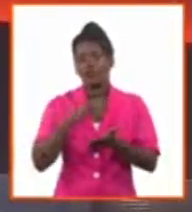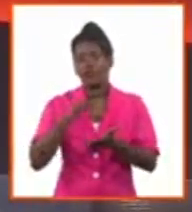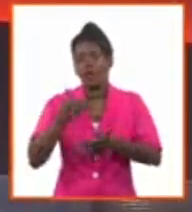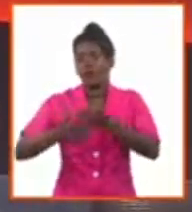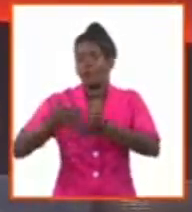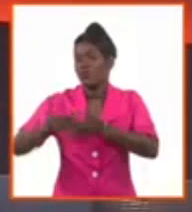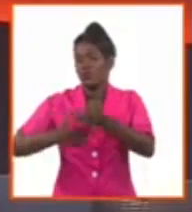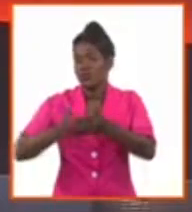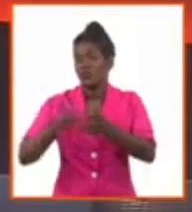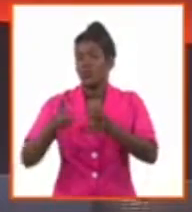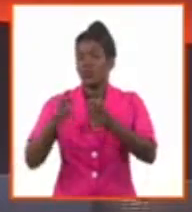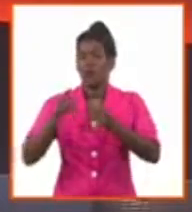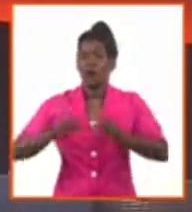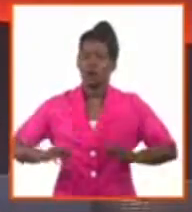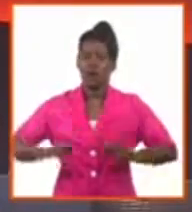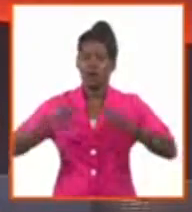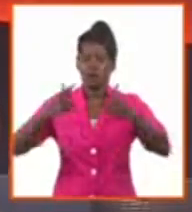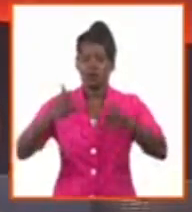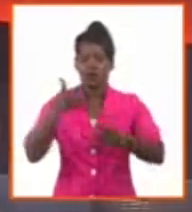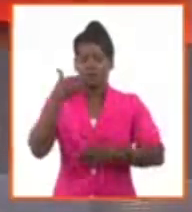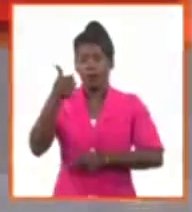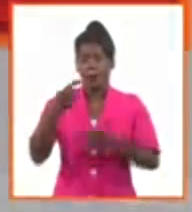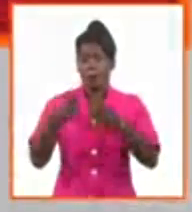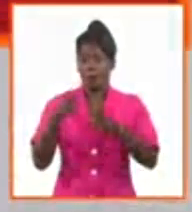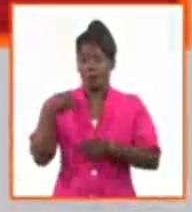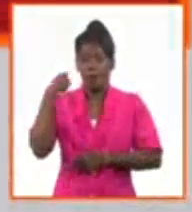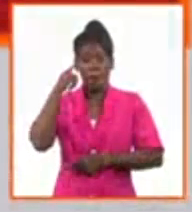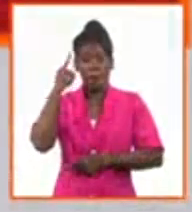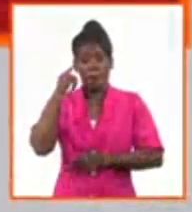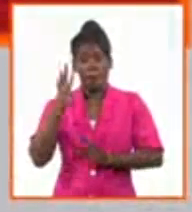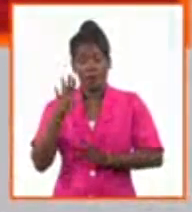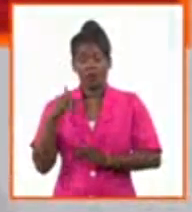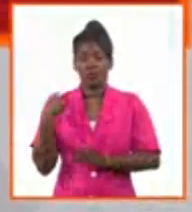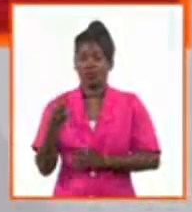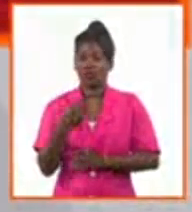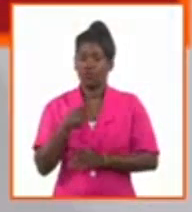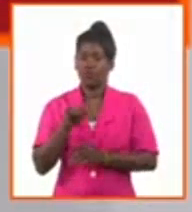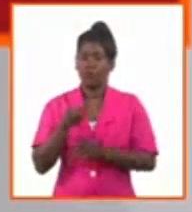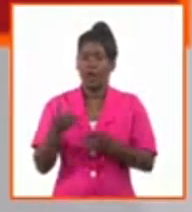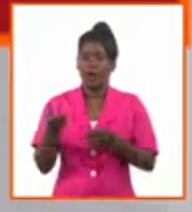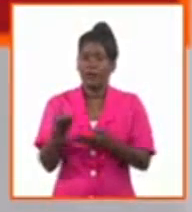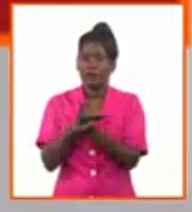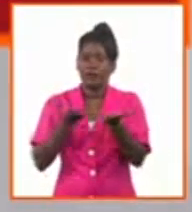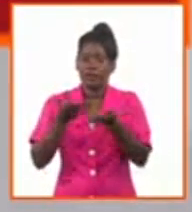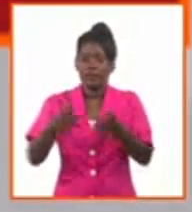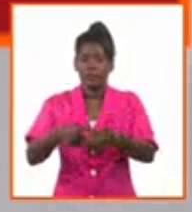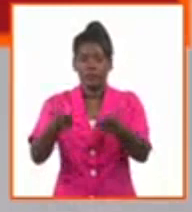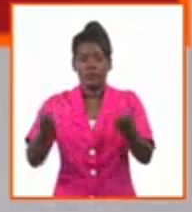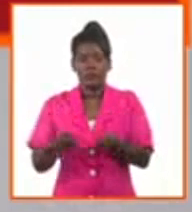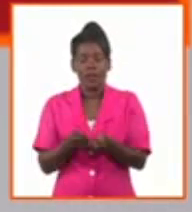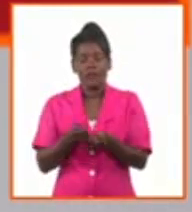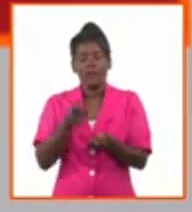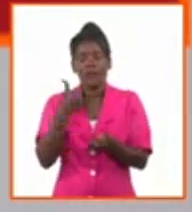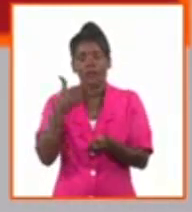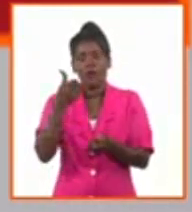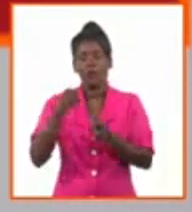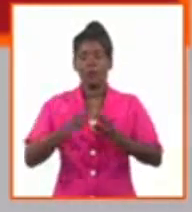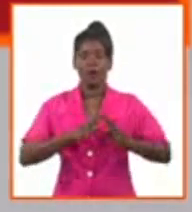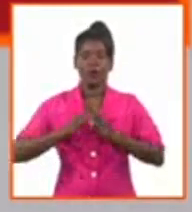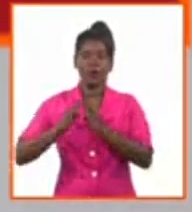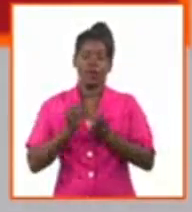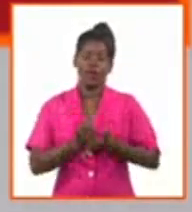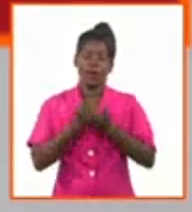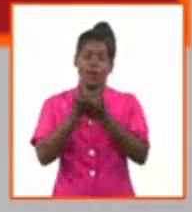estamos adaptados a participar. Entonces la asistencia a este tipo de congresos nos incluye un poco más a la vocación social que tiene